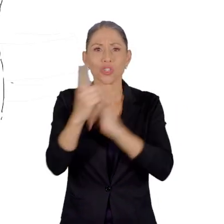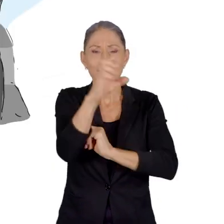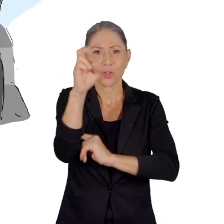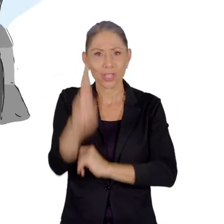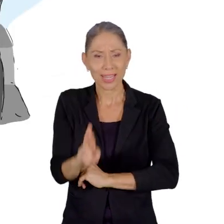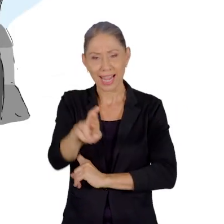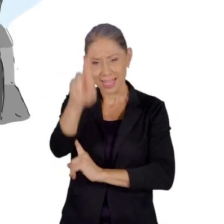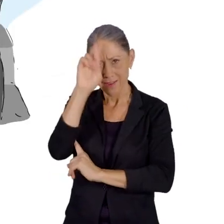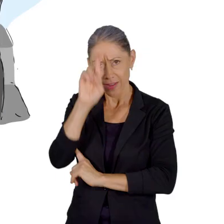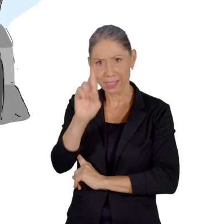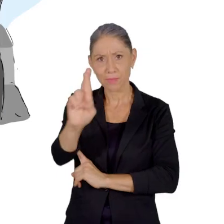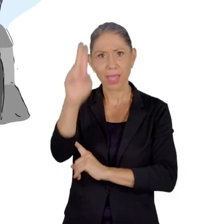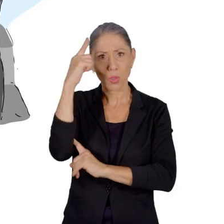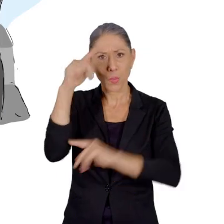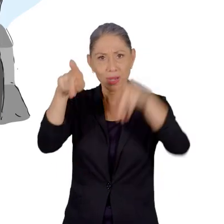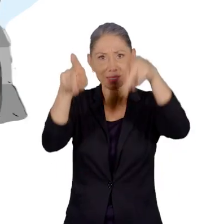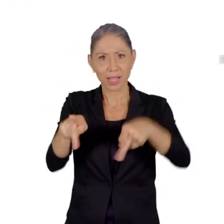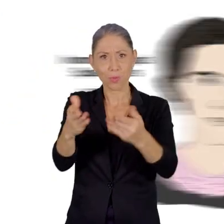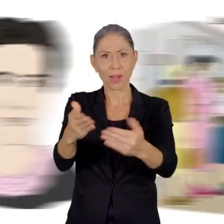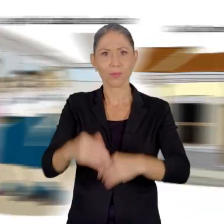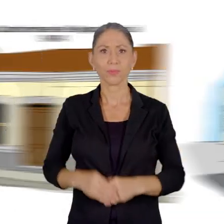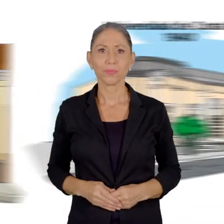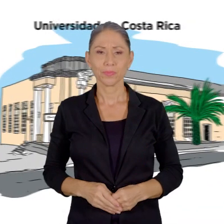Rica y el respeto por el ser humano.